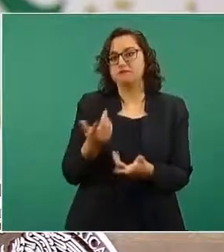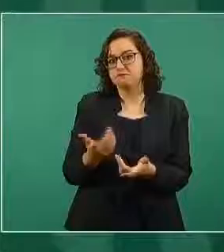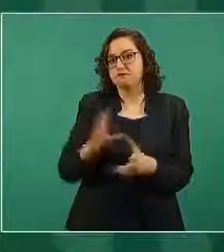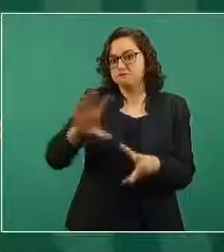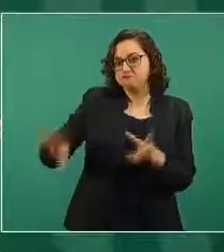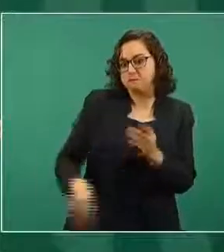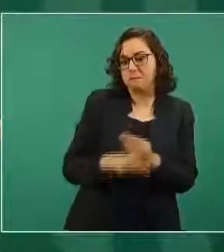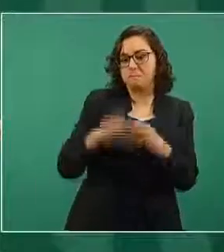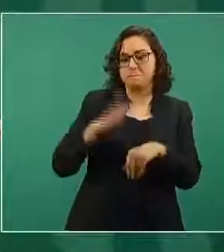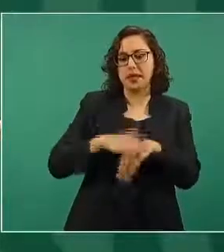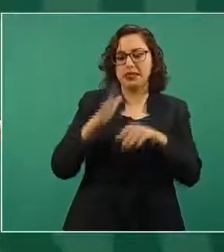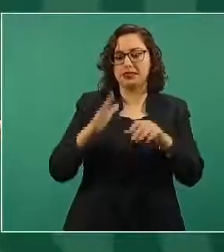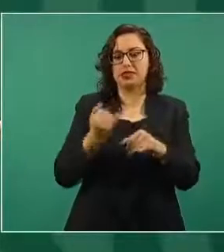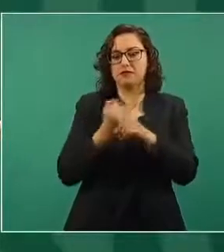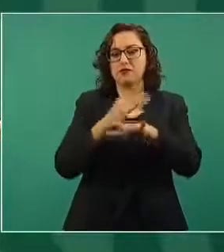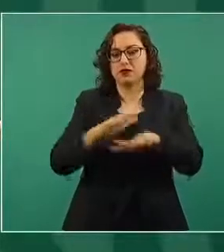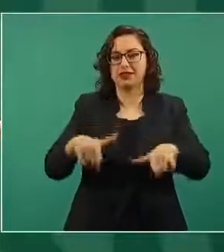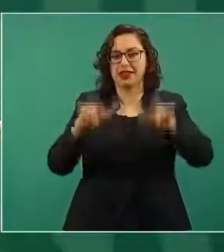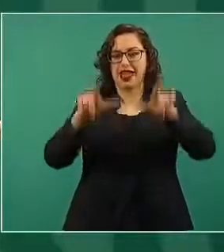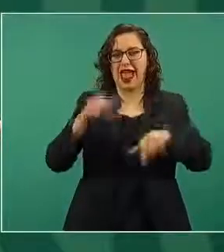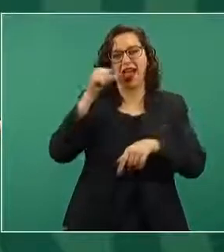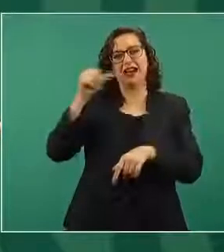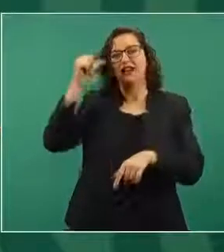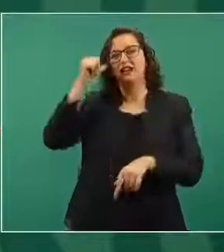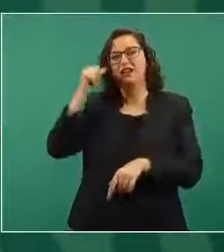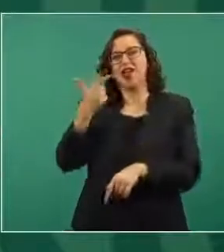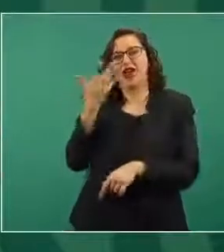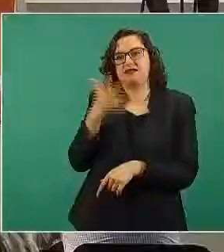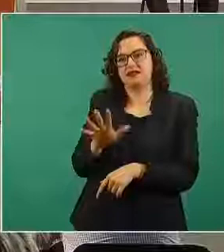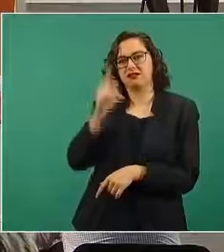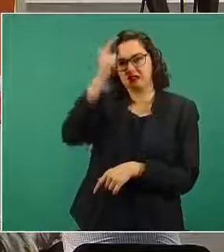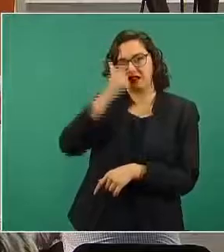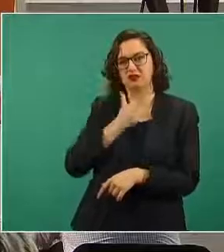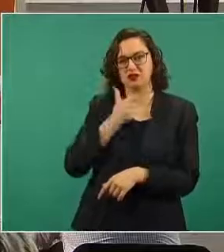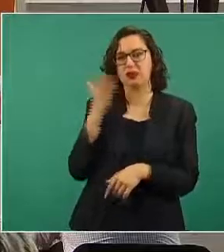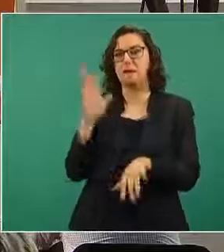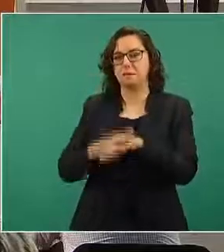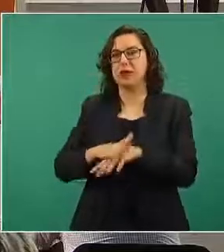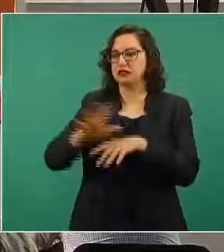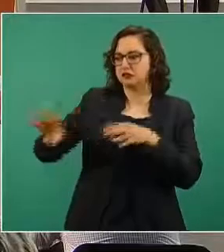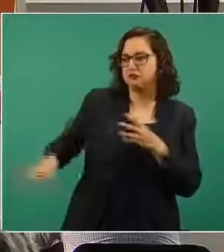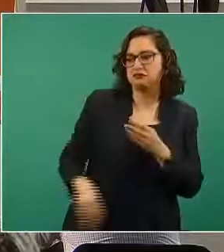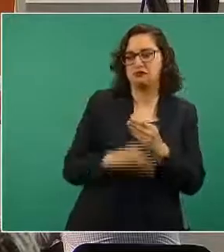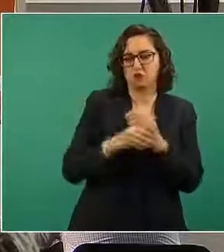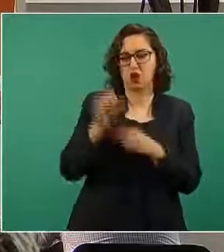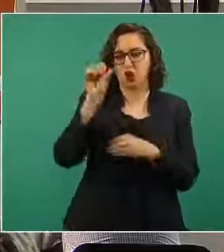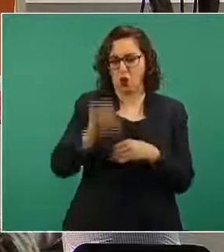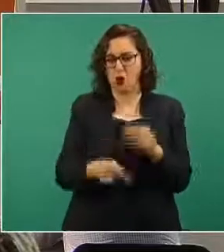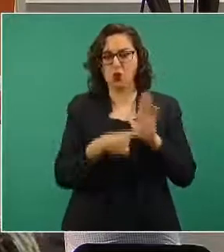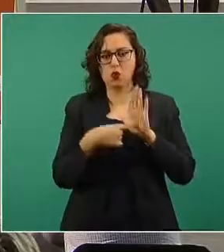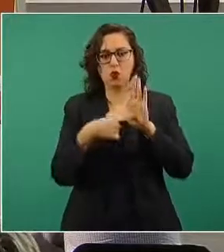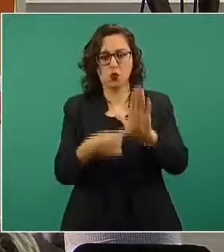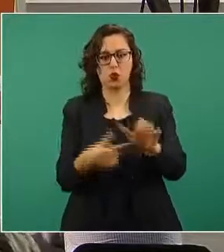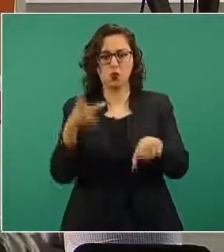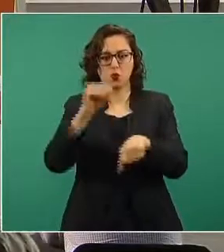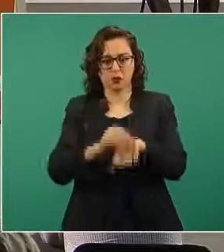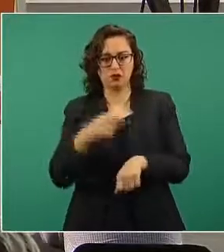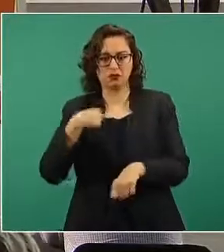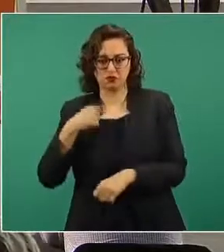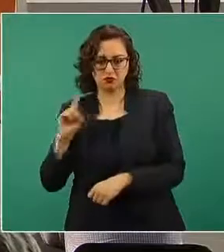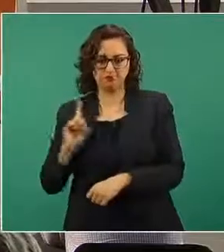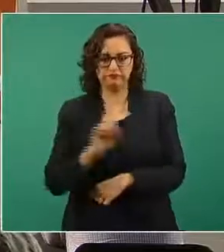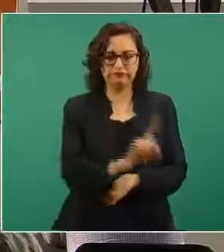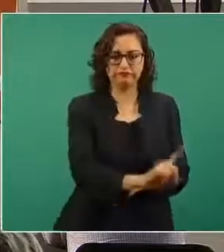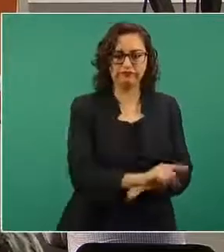noche para que esté la cifra más actualizada de las vacunas que han sido aplicadas. Si me permiten,